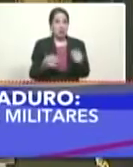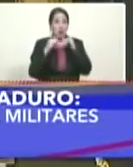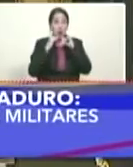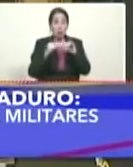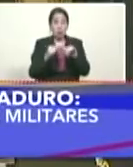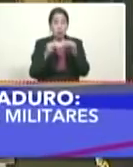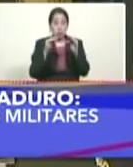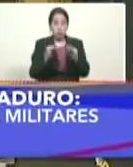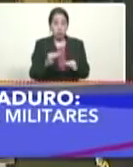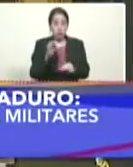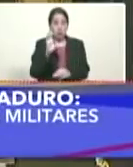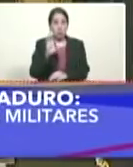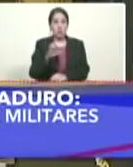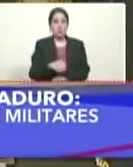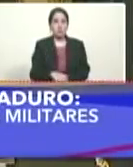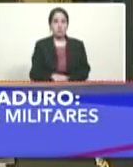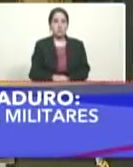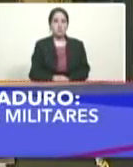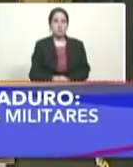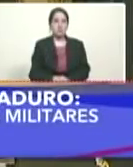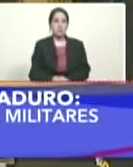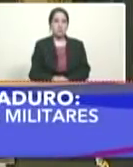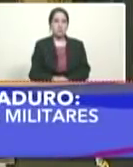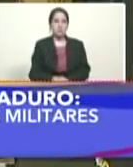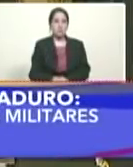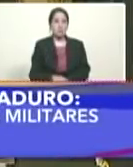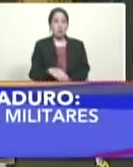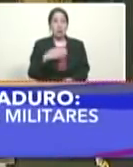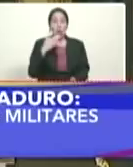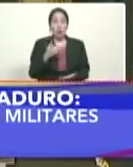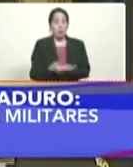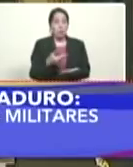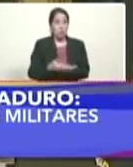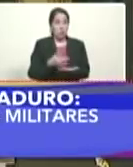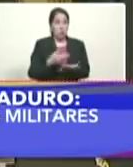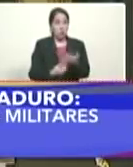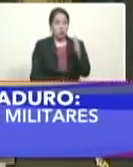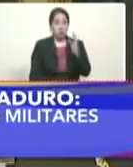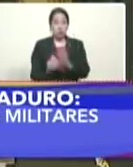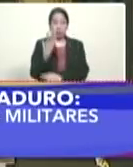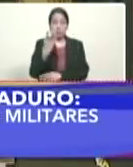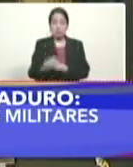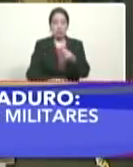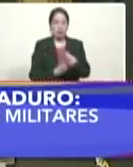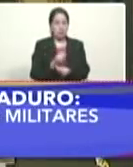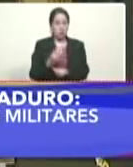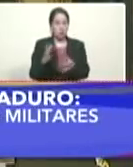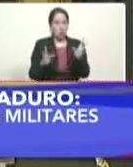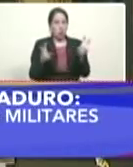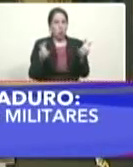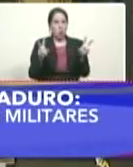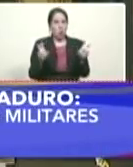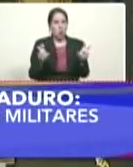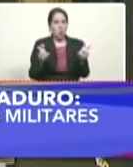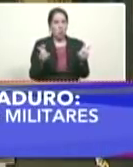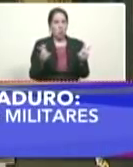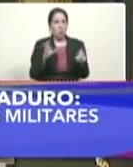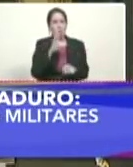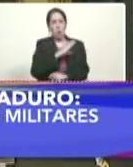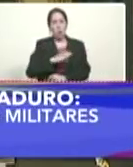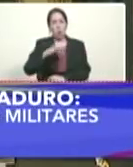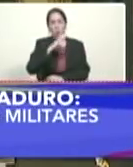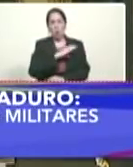de esta forma al país está proponiendo la creación de activación del comando para la